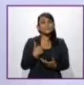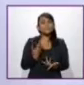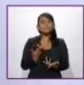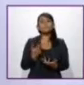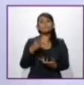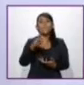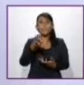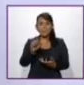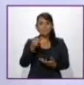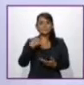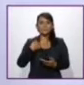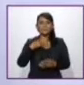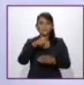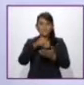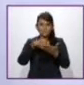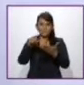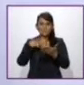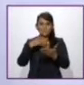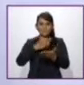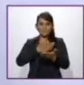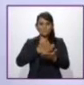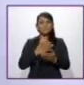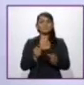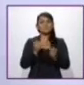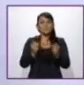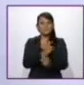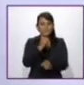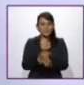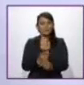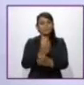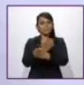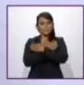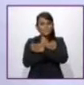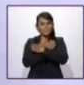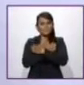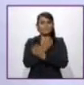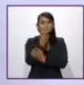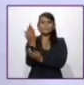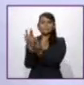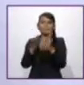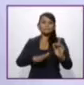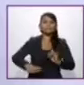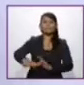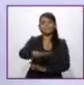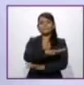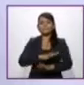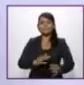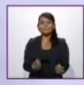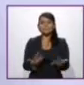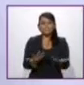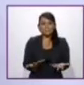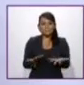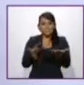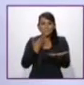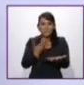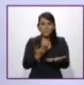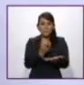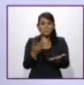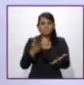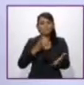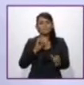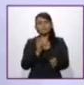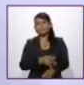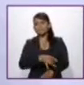favor de la gente, de la seguridad, de la educación, del cuidado del medio ambiente. Por eso, si estás cansado de lo mismo,